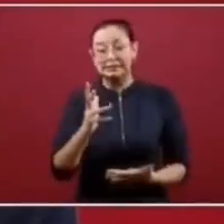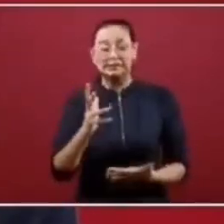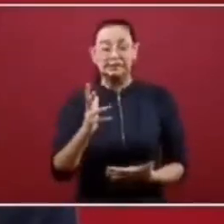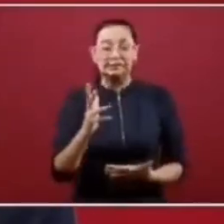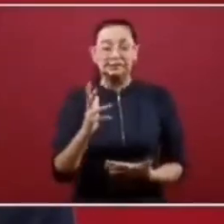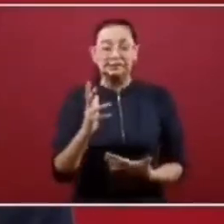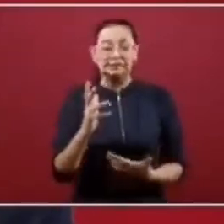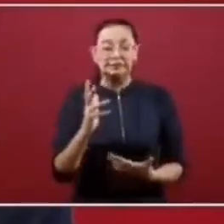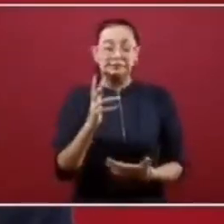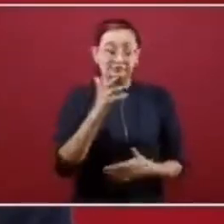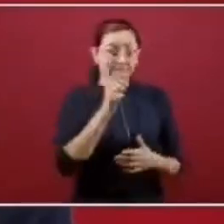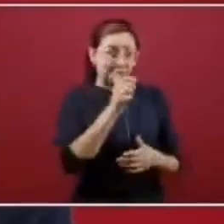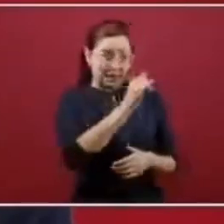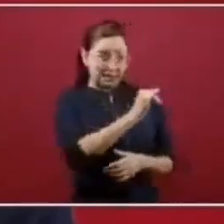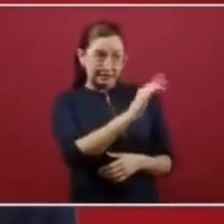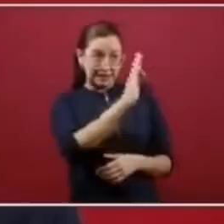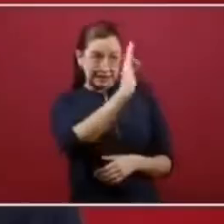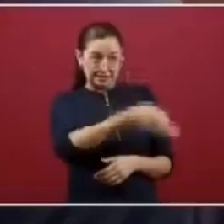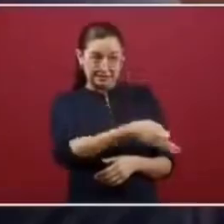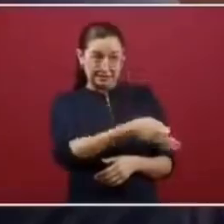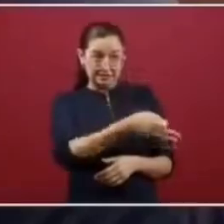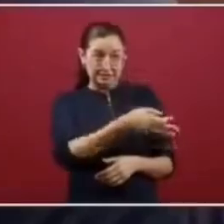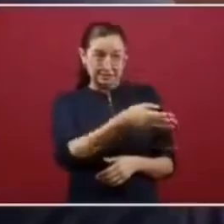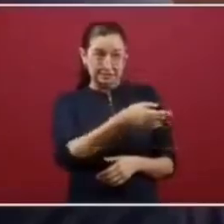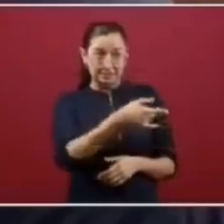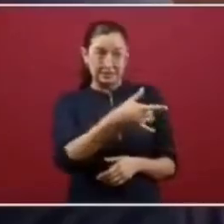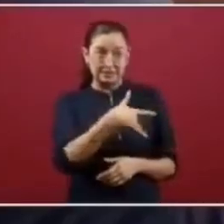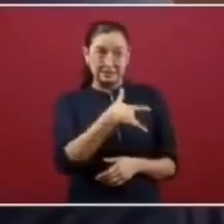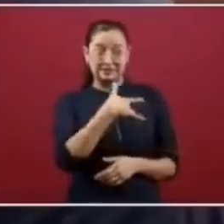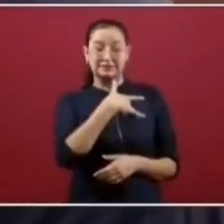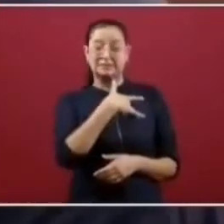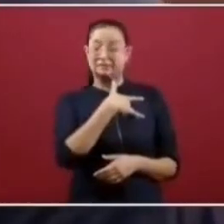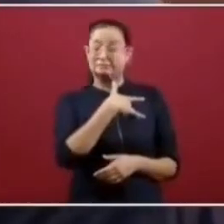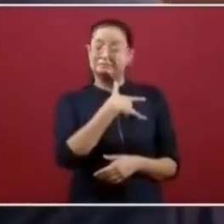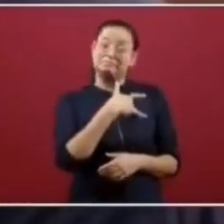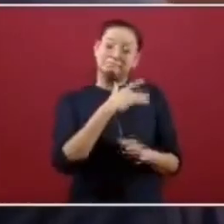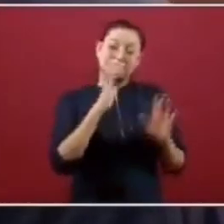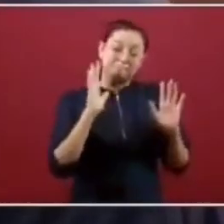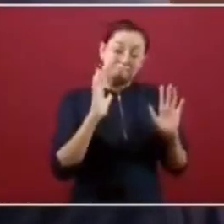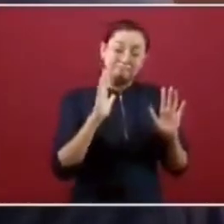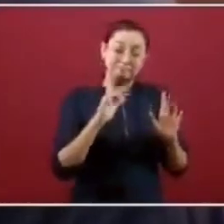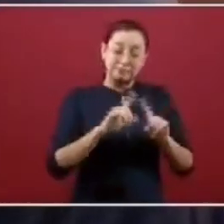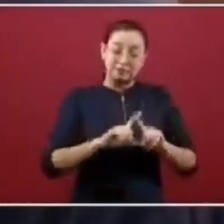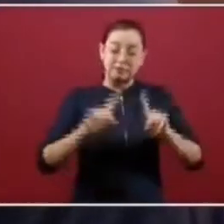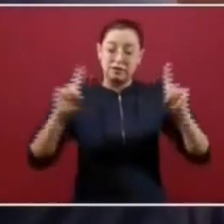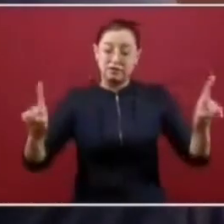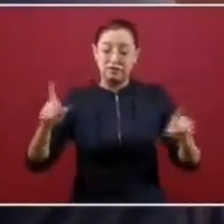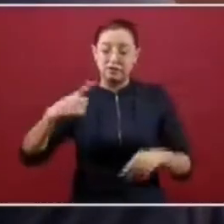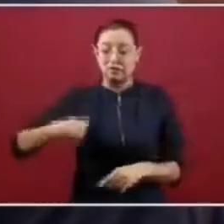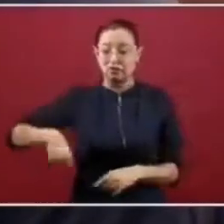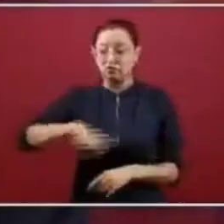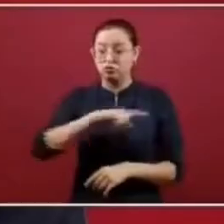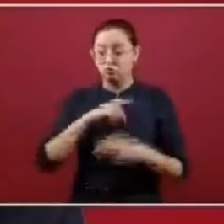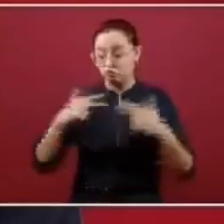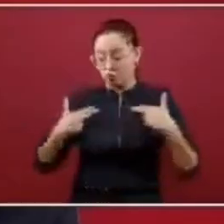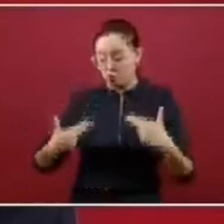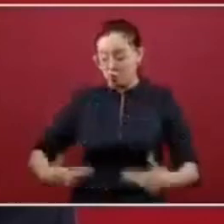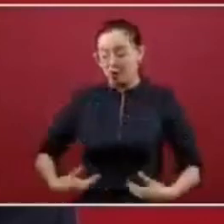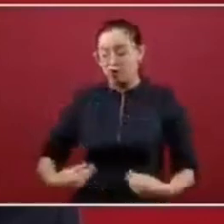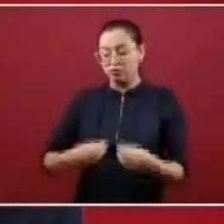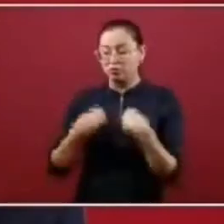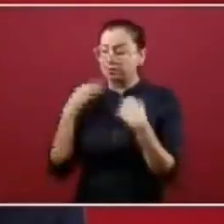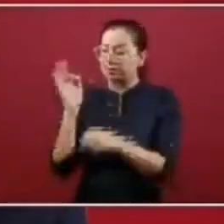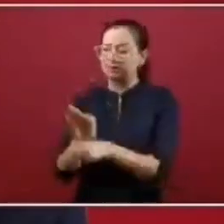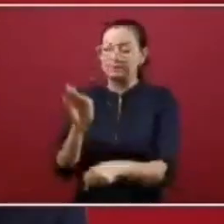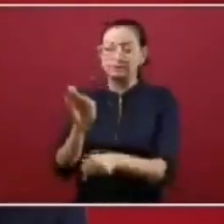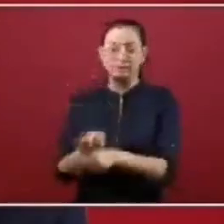nosotros siempre vamos a defender la vida de los seres humanos.